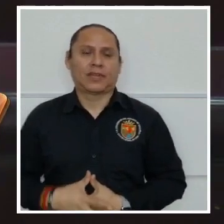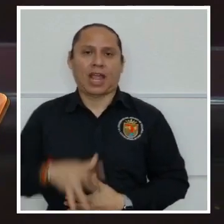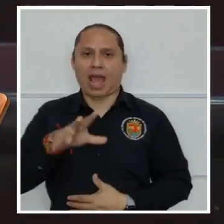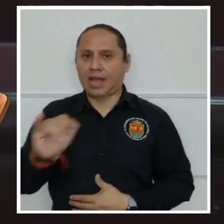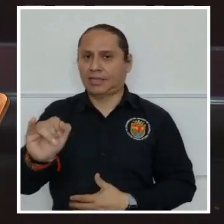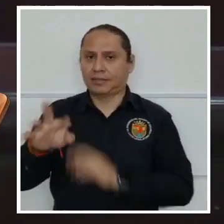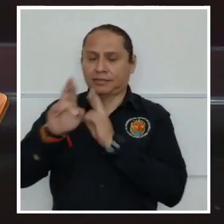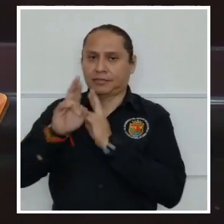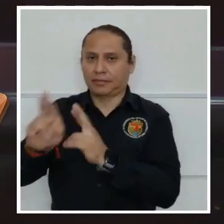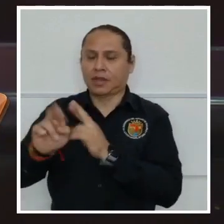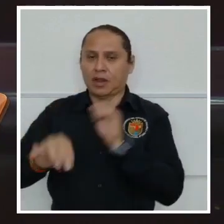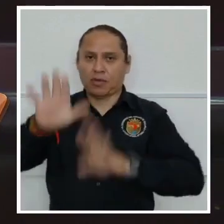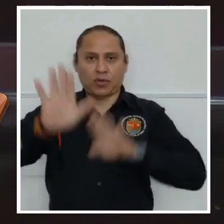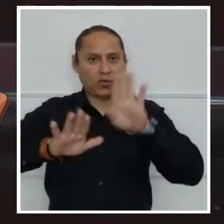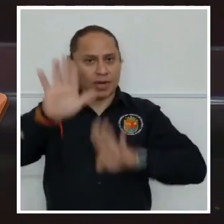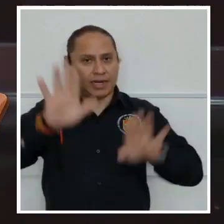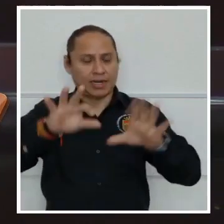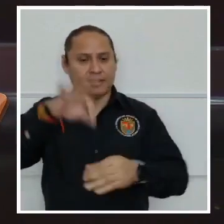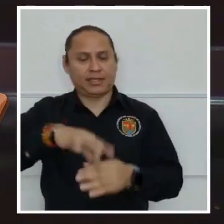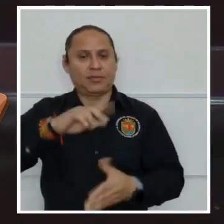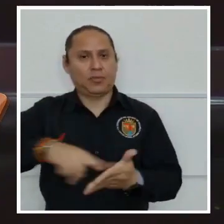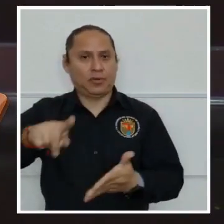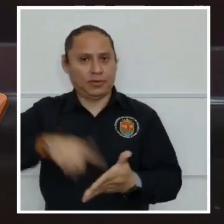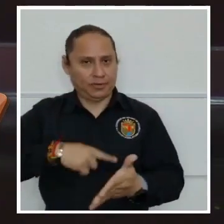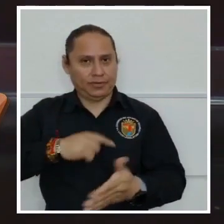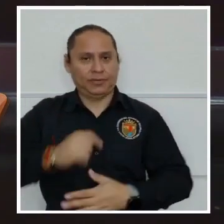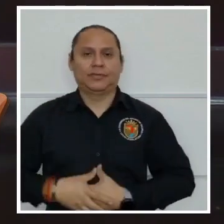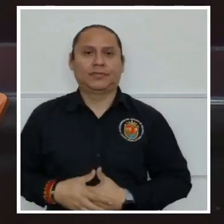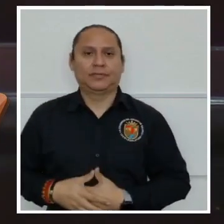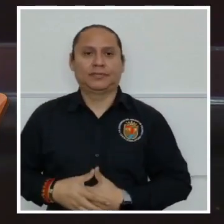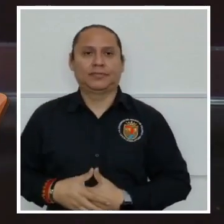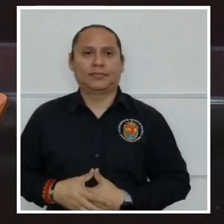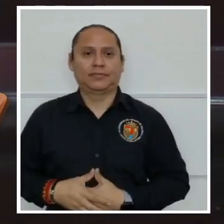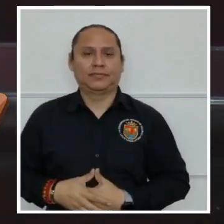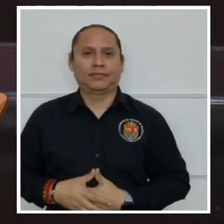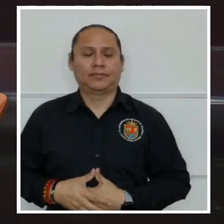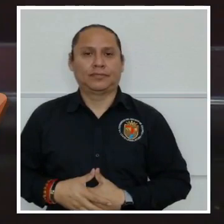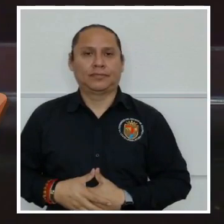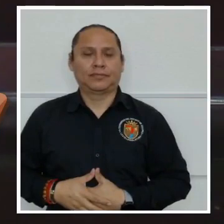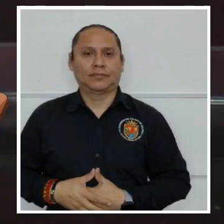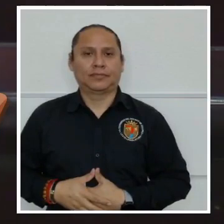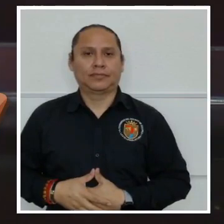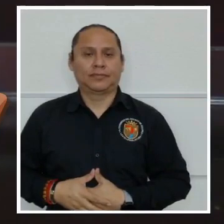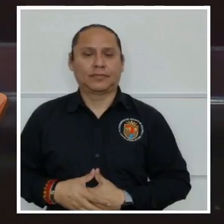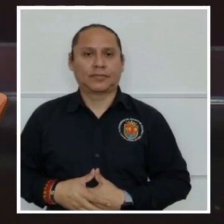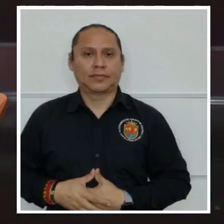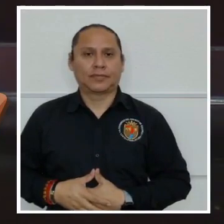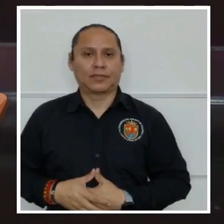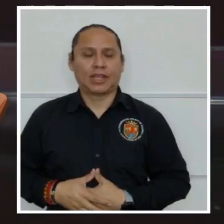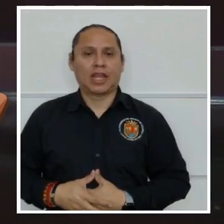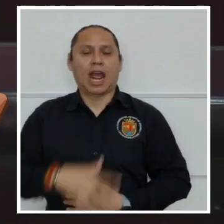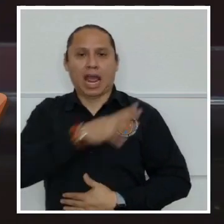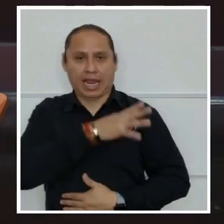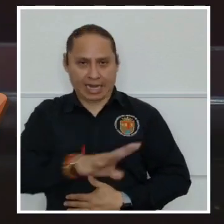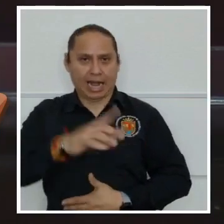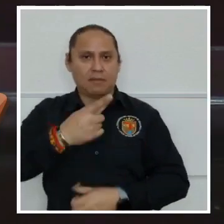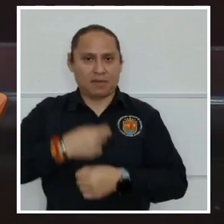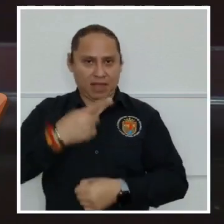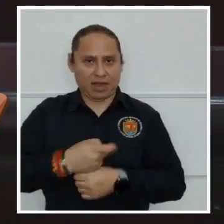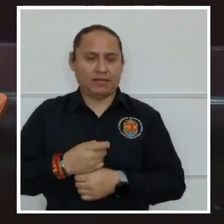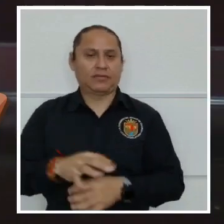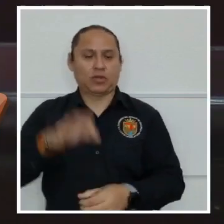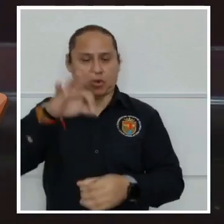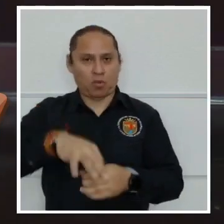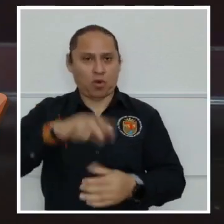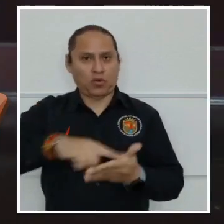Así lo resolvieron y dictaminaron por unanimidad. Así lo resolvieron y dictaminaron en lo general por unanimidad